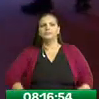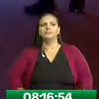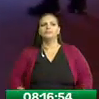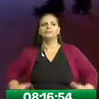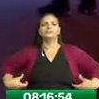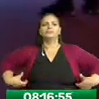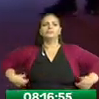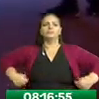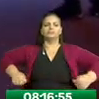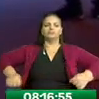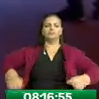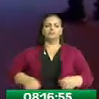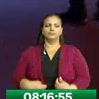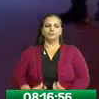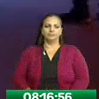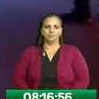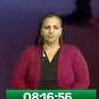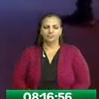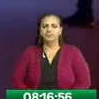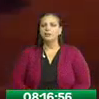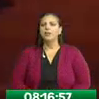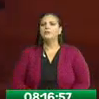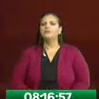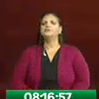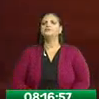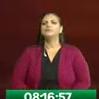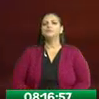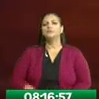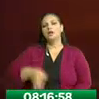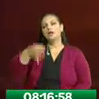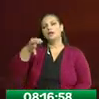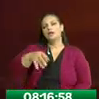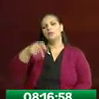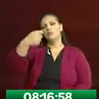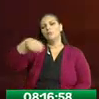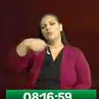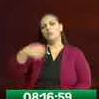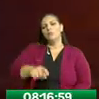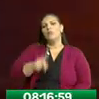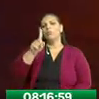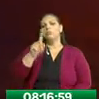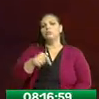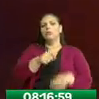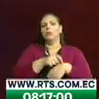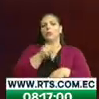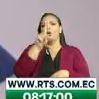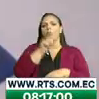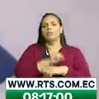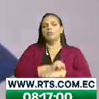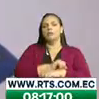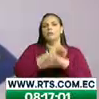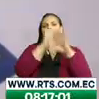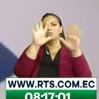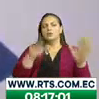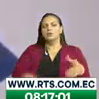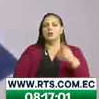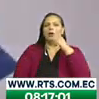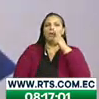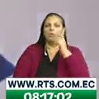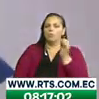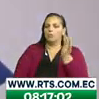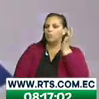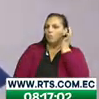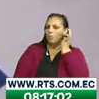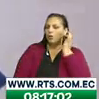Era casi la una de la madrugada y los habitantes de la primera etapa de la ciudadela El Recreo en el cantón Durán se levantaron de sus camas